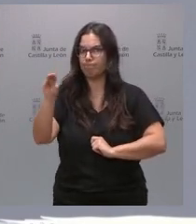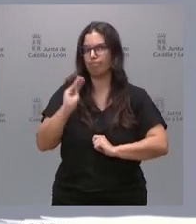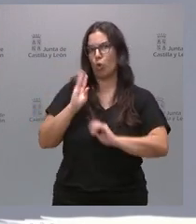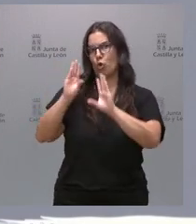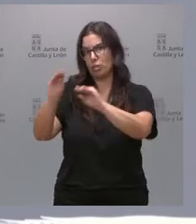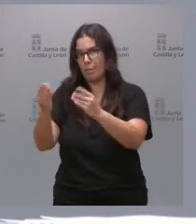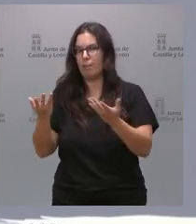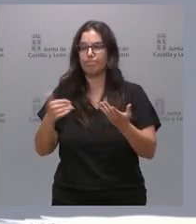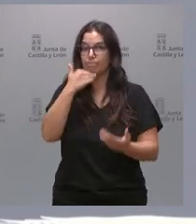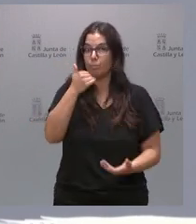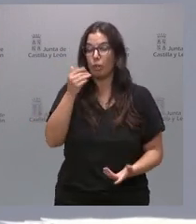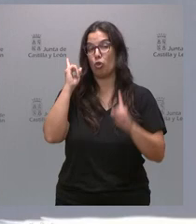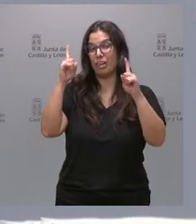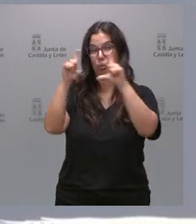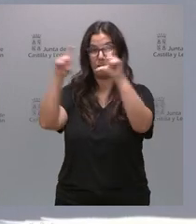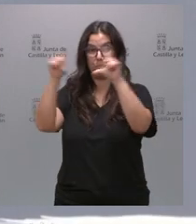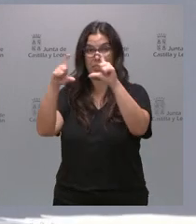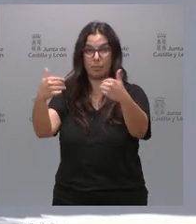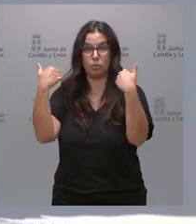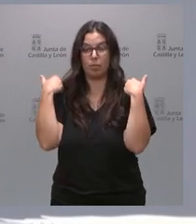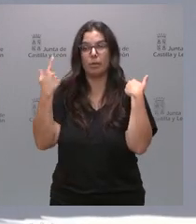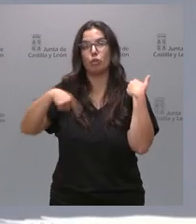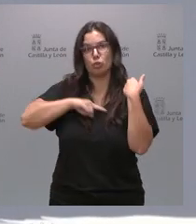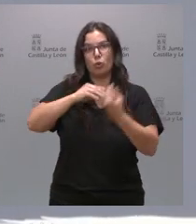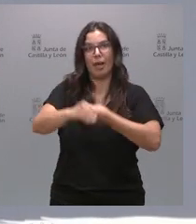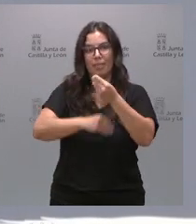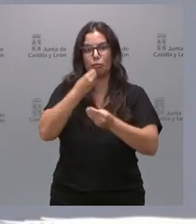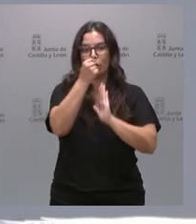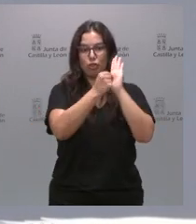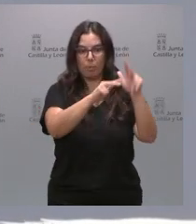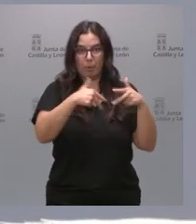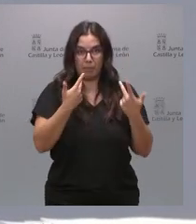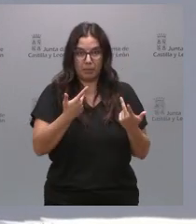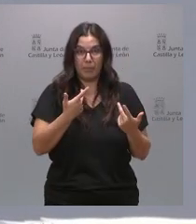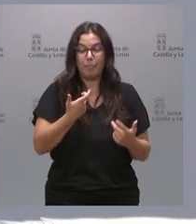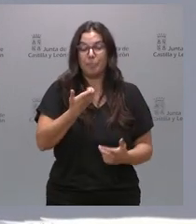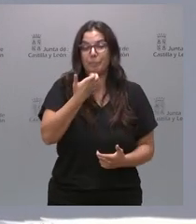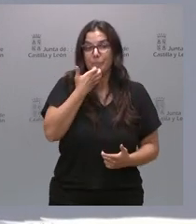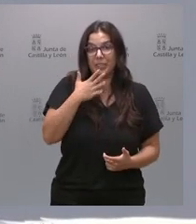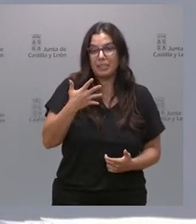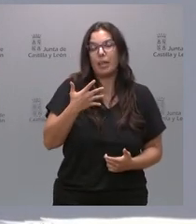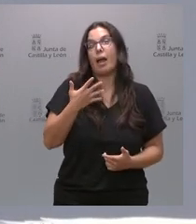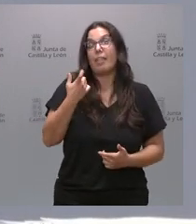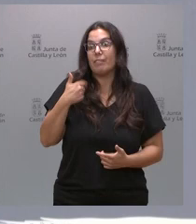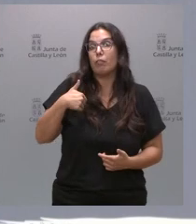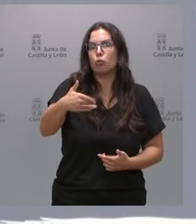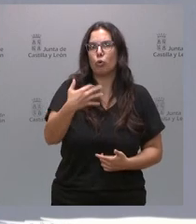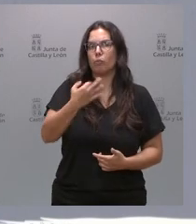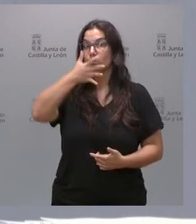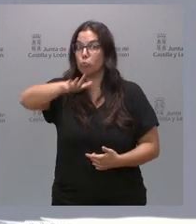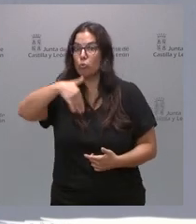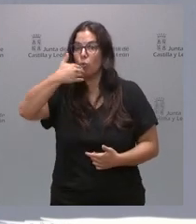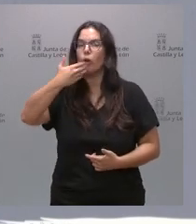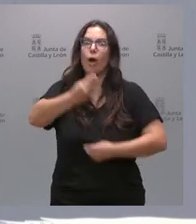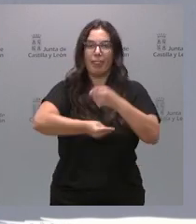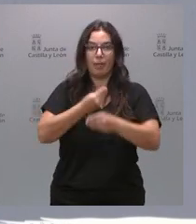Y en este caso a la empresa concesionaria lo estamos haciendo lo estamos actuando si tuviéramos que ir a la vida a la vía judicial lo haríamos pero inicialmente